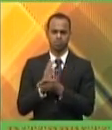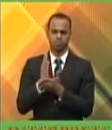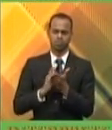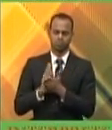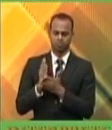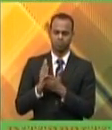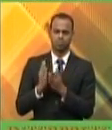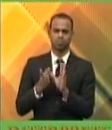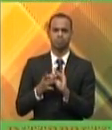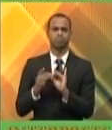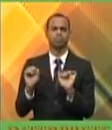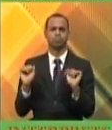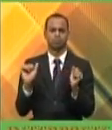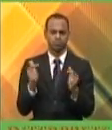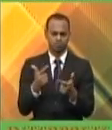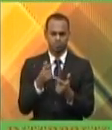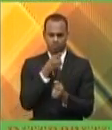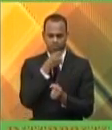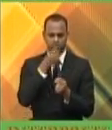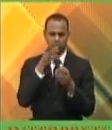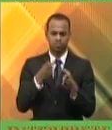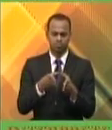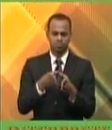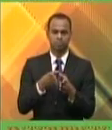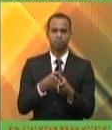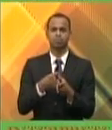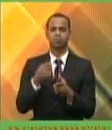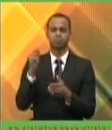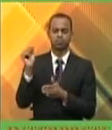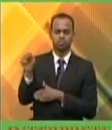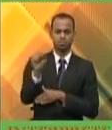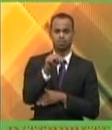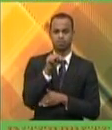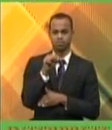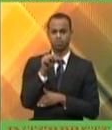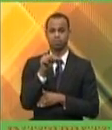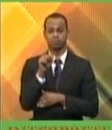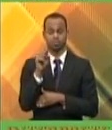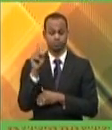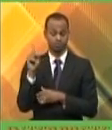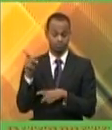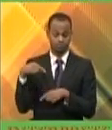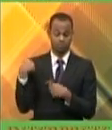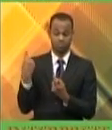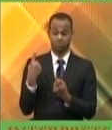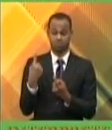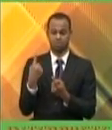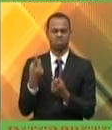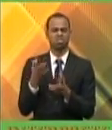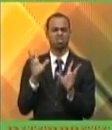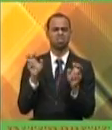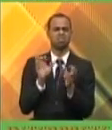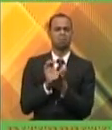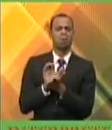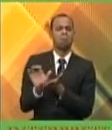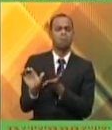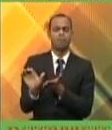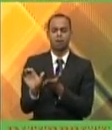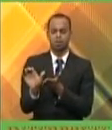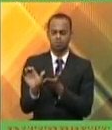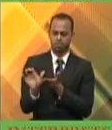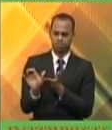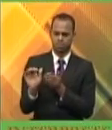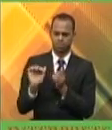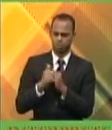de todos estos dominicanos y todas estas dominicanas que han estado excluidos y excluidas por